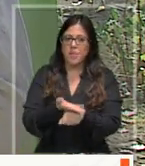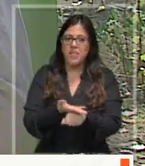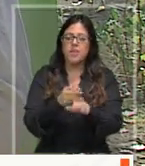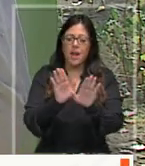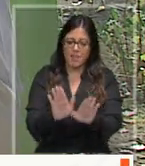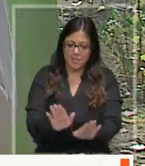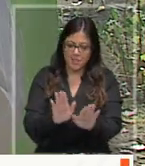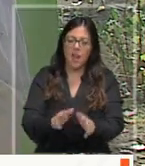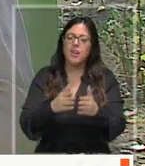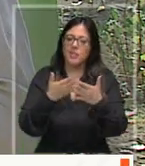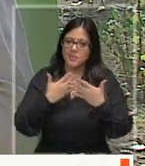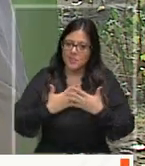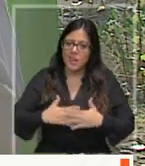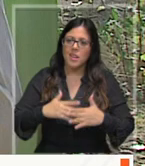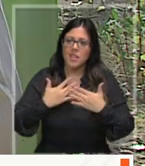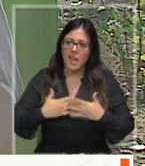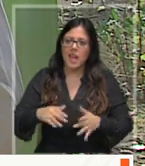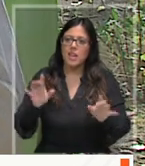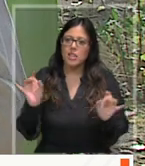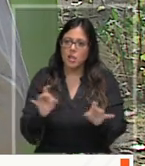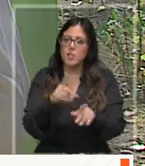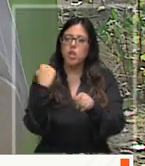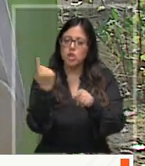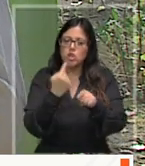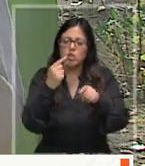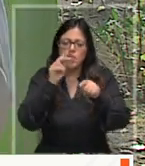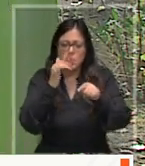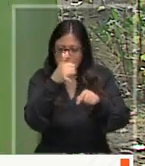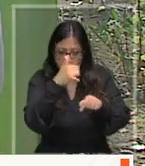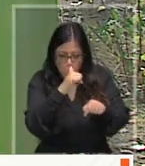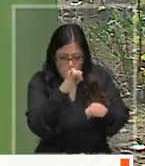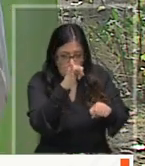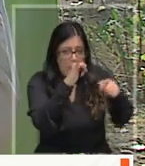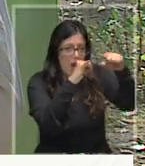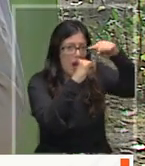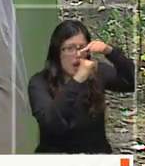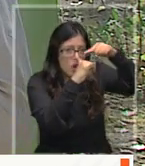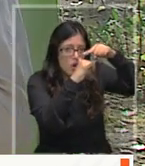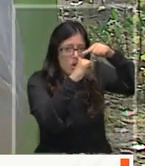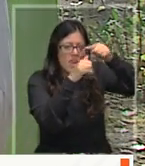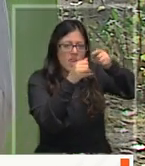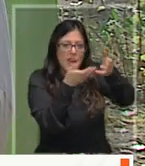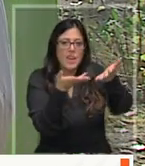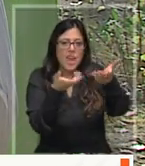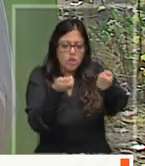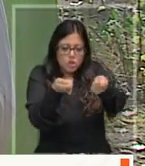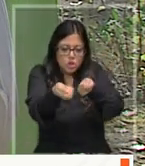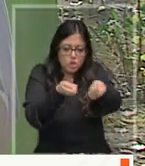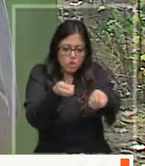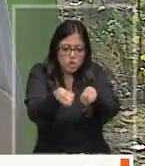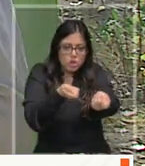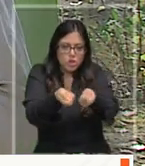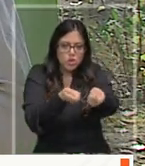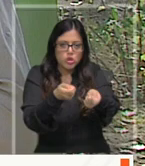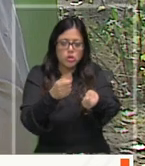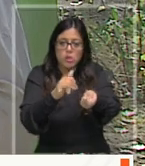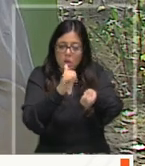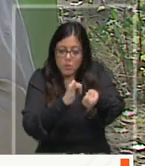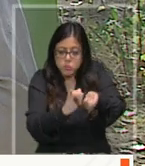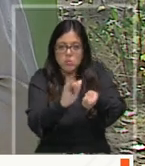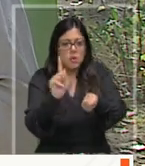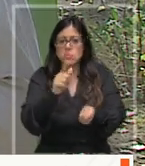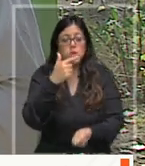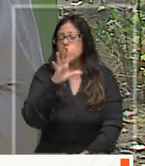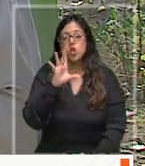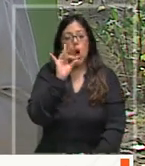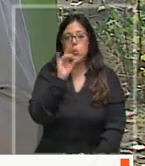dentro de la manga que supiera que íbamos a manipular su cuerno y que algo iba a frotar el cuerno ella no tiene sensibilidad en el cuerno entonces no es que le